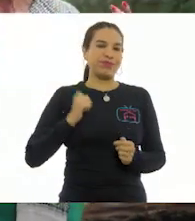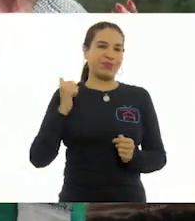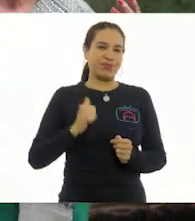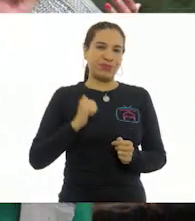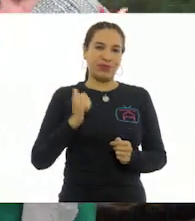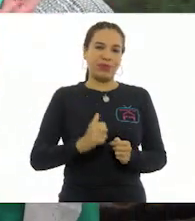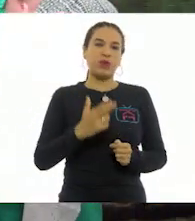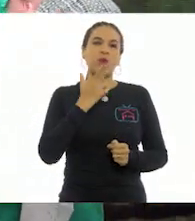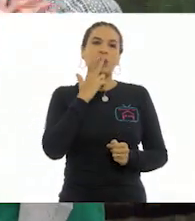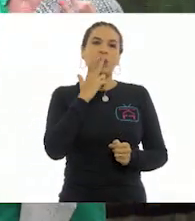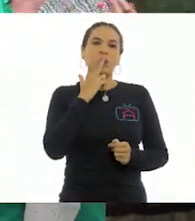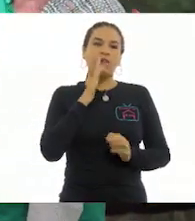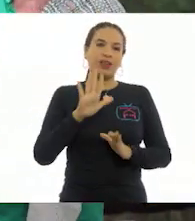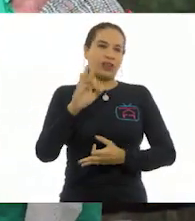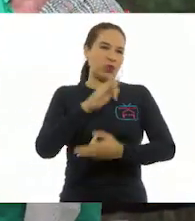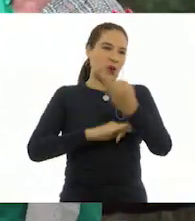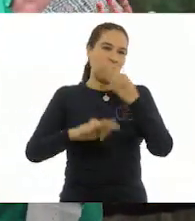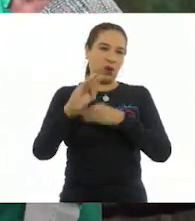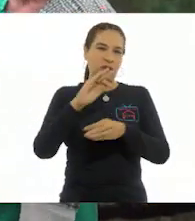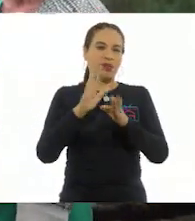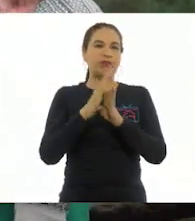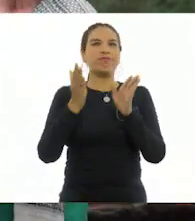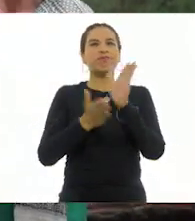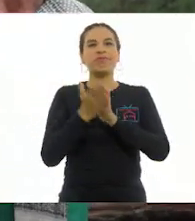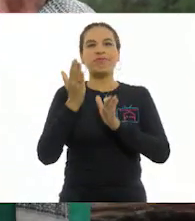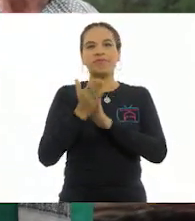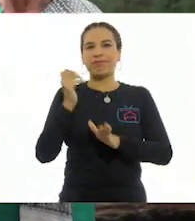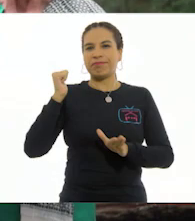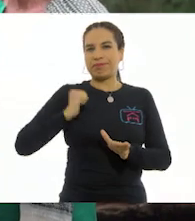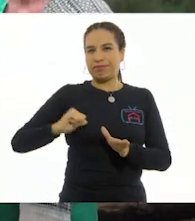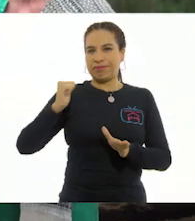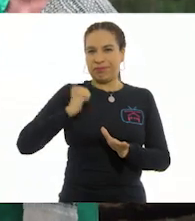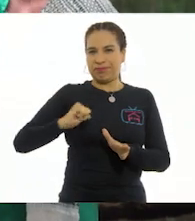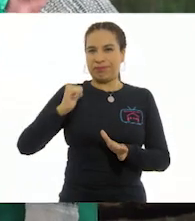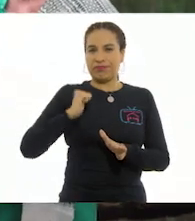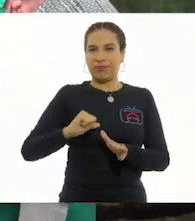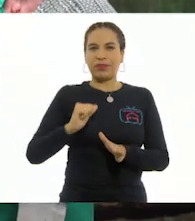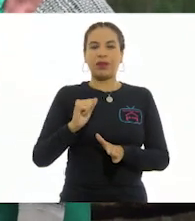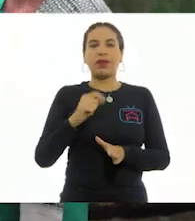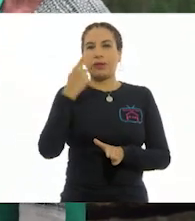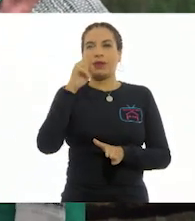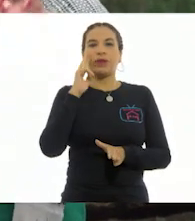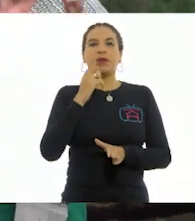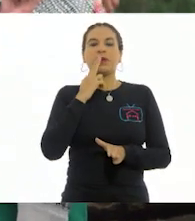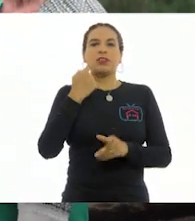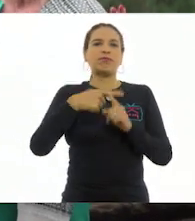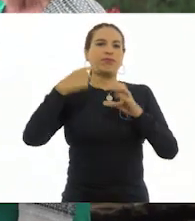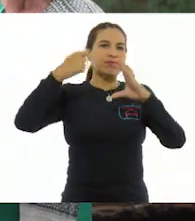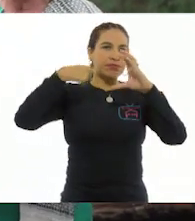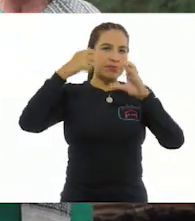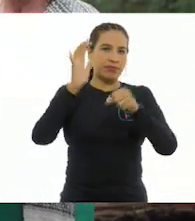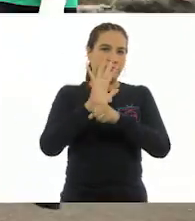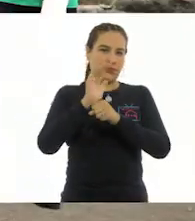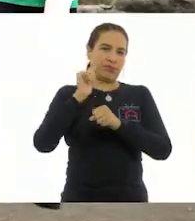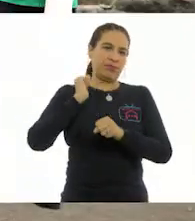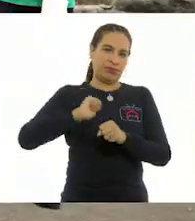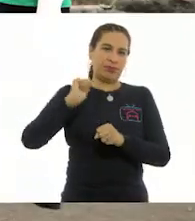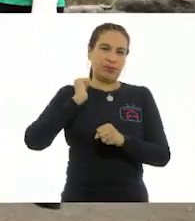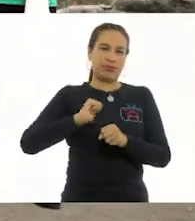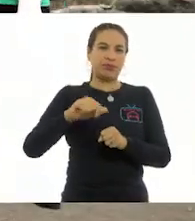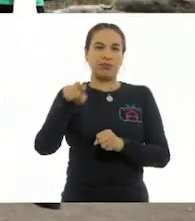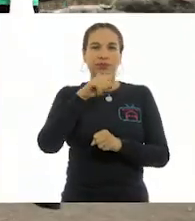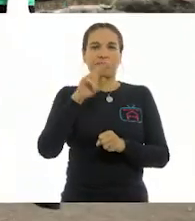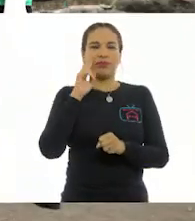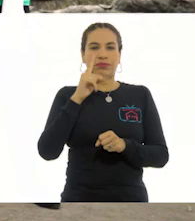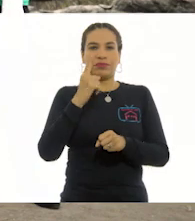ha conservado toda esta arquitectura de siglos pasados, se utiliza mucho para filmar películas y series de época. Los que no se